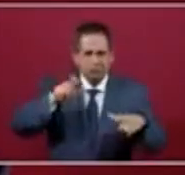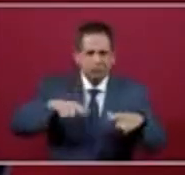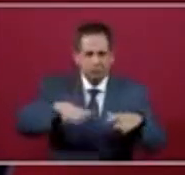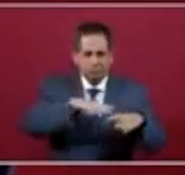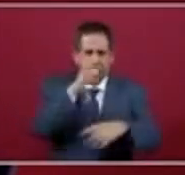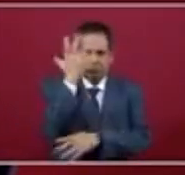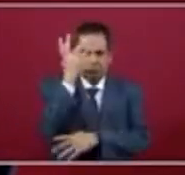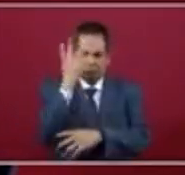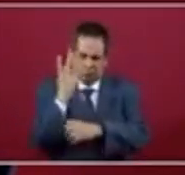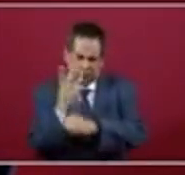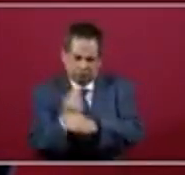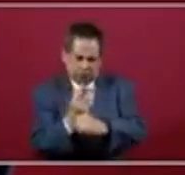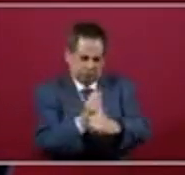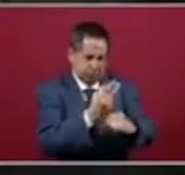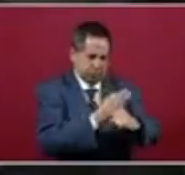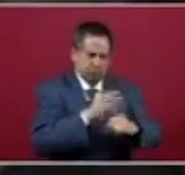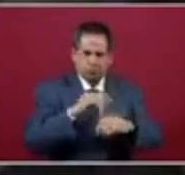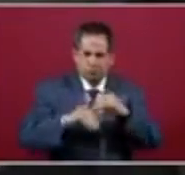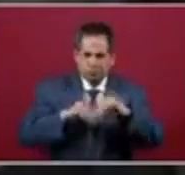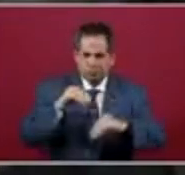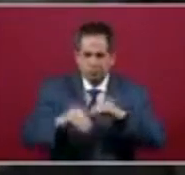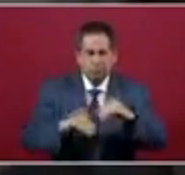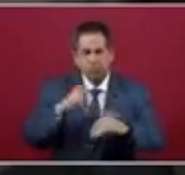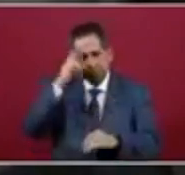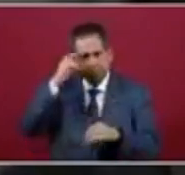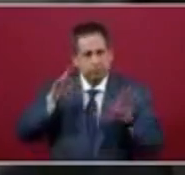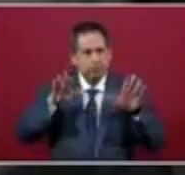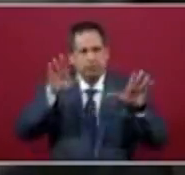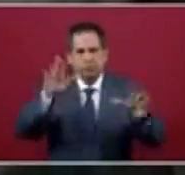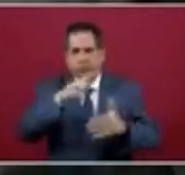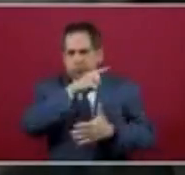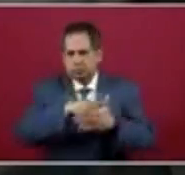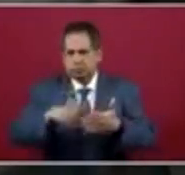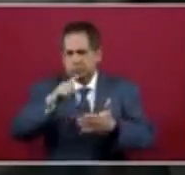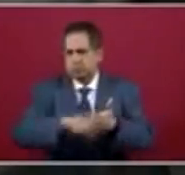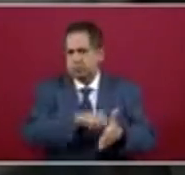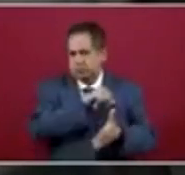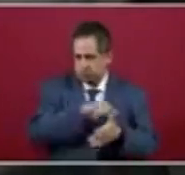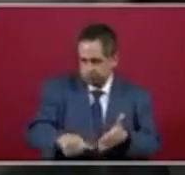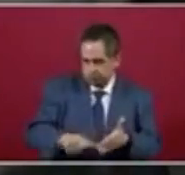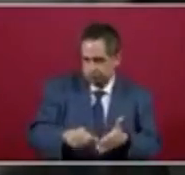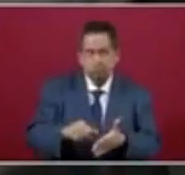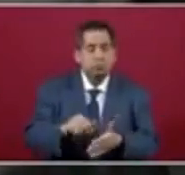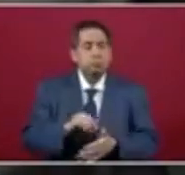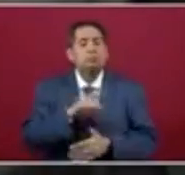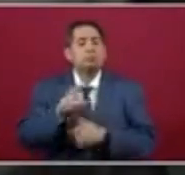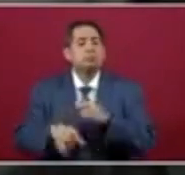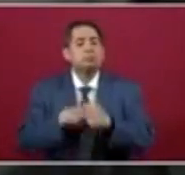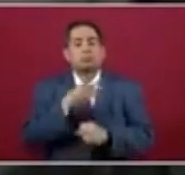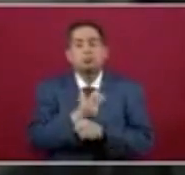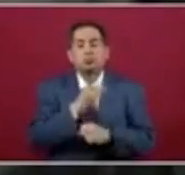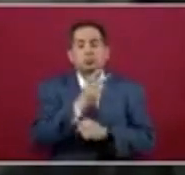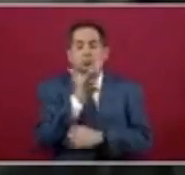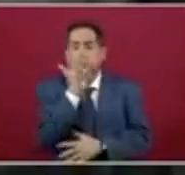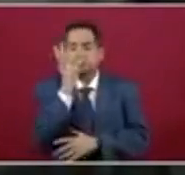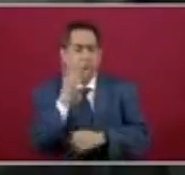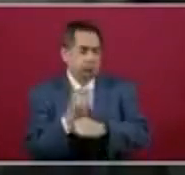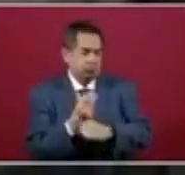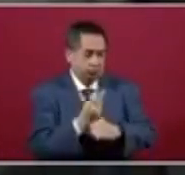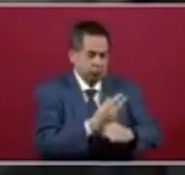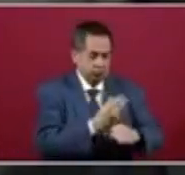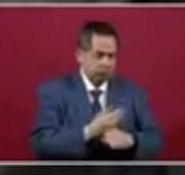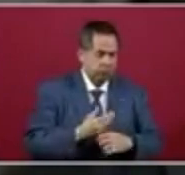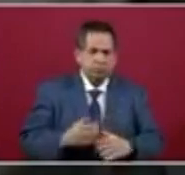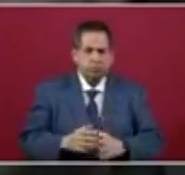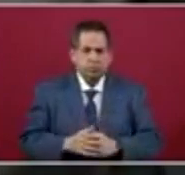ya los trabajos, después de que se canceló el aeropuerto que se iba a construir ahí,